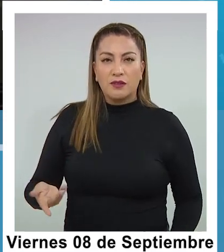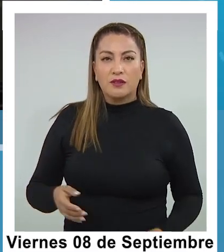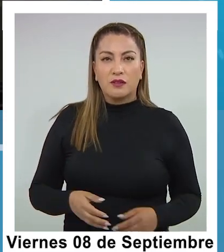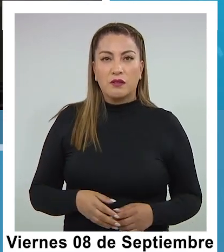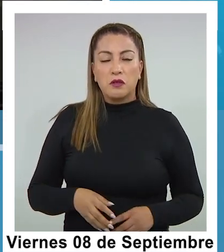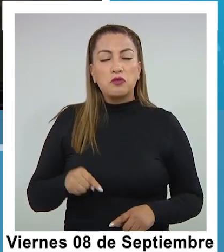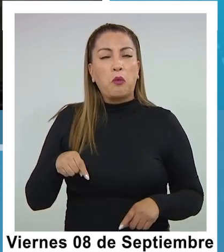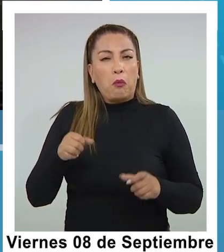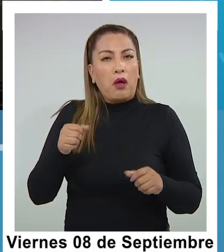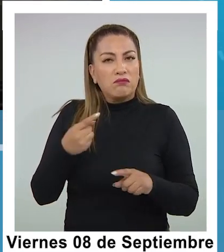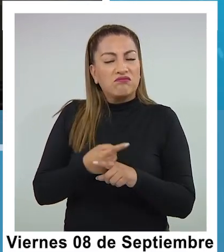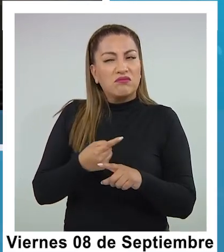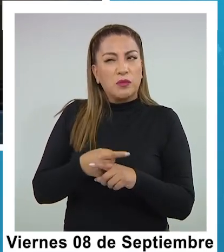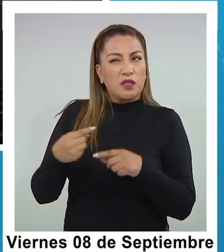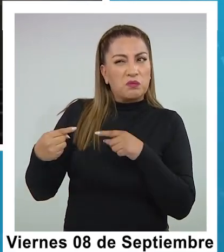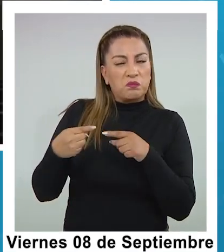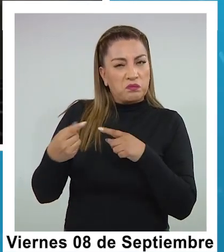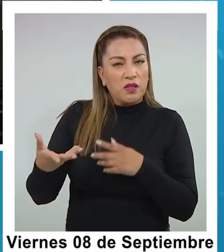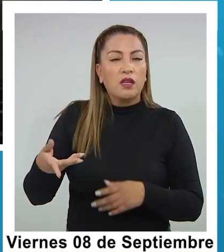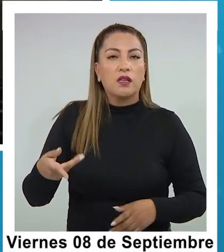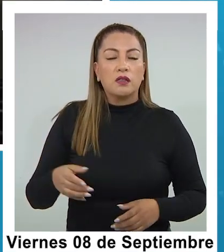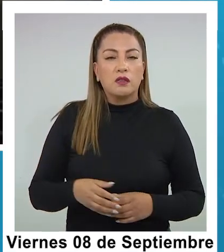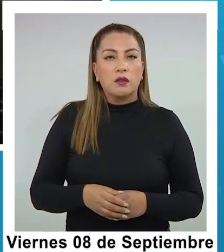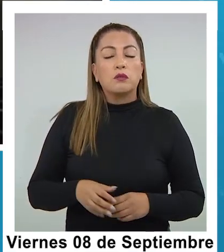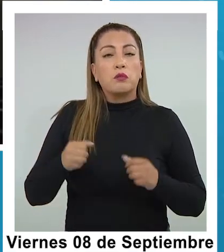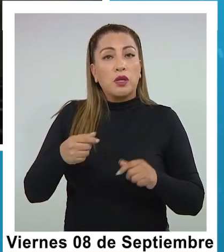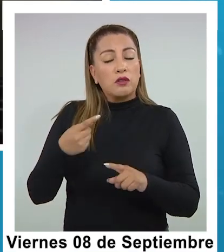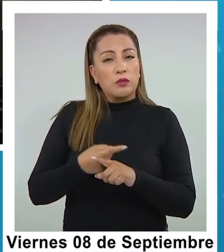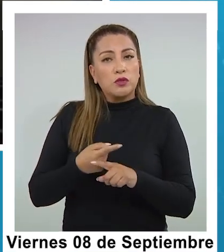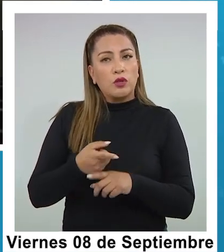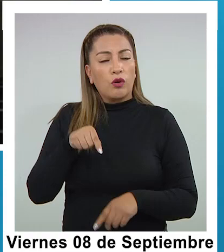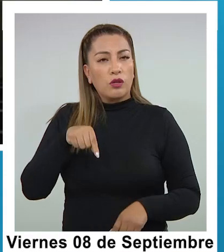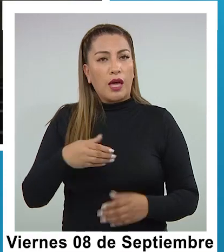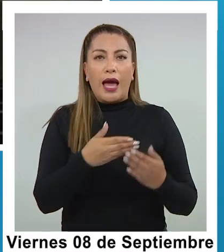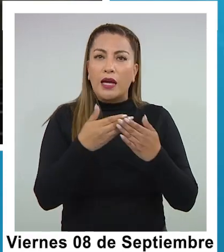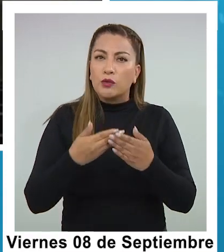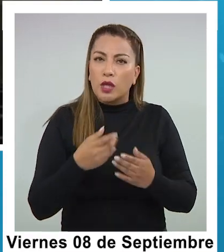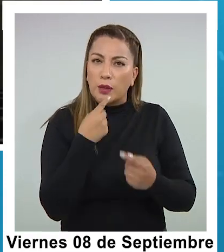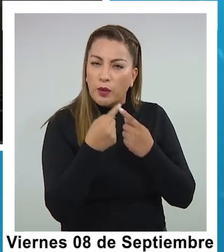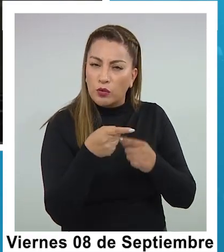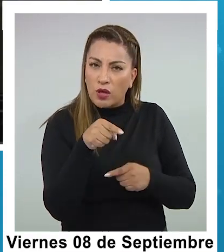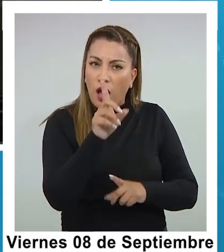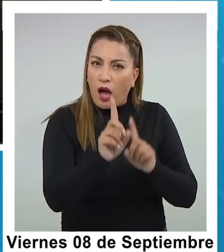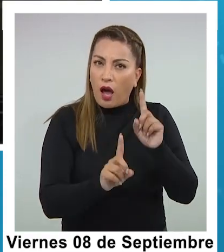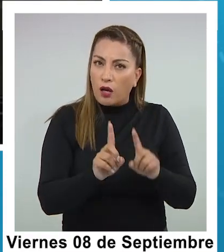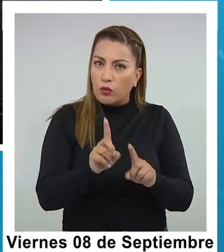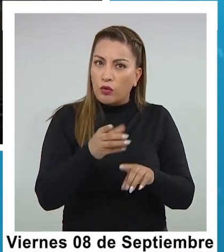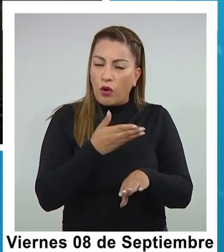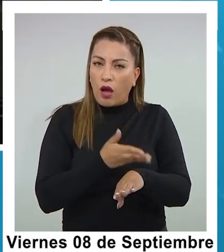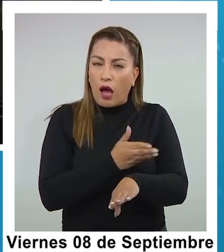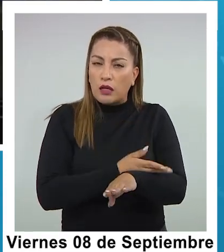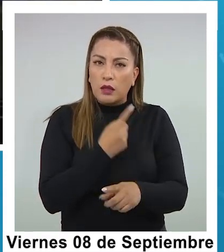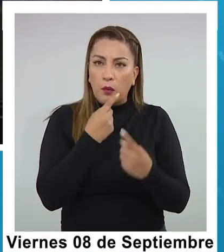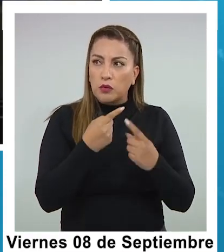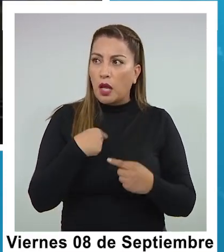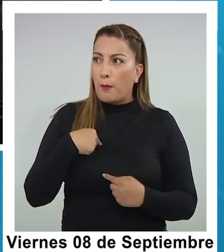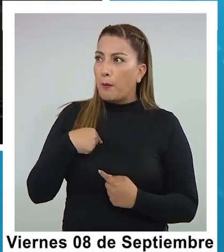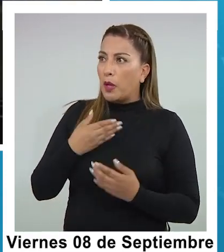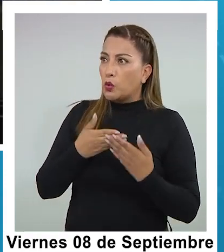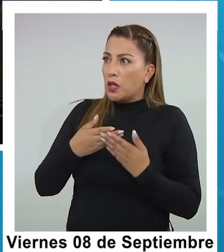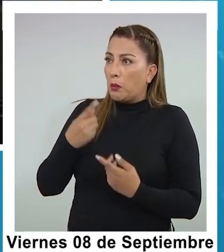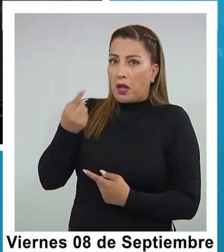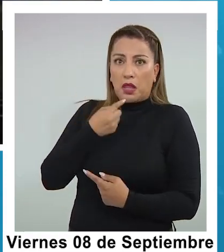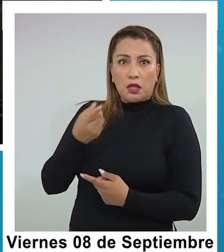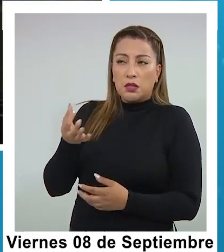bastante discutible. Son discutibles, le iba a preguntar hoy día a los alumnos si alguno de ellos había sido encuestado alguna. Yo nunca he sido encuestado, pero sin